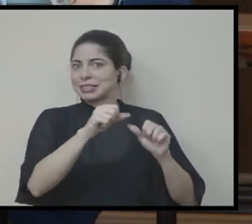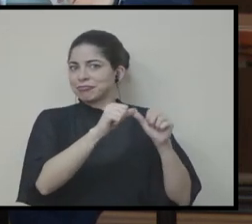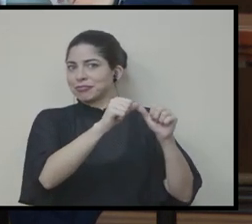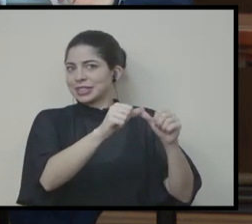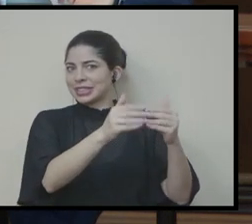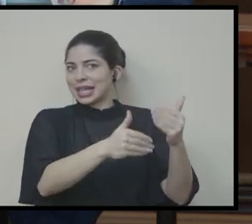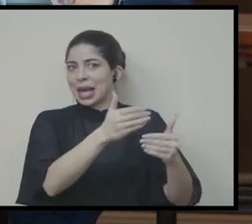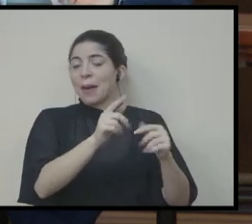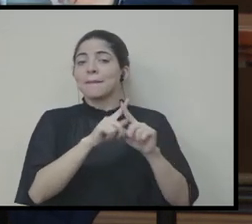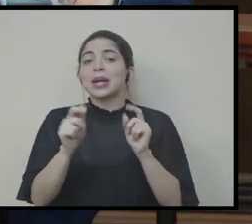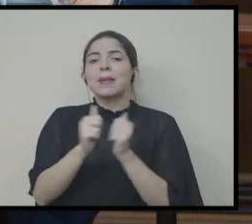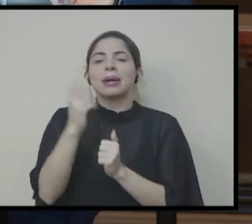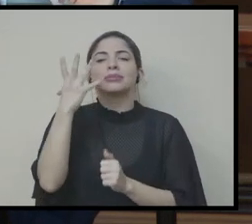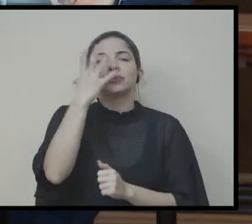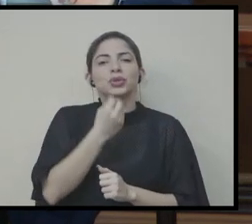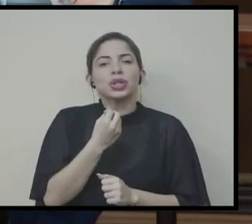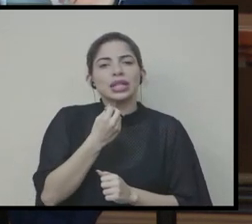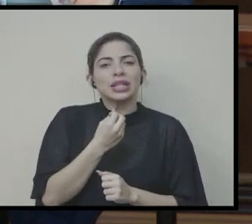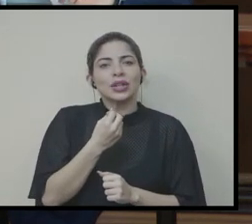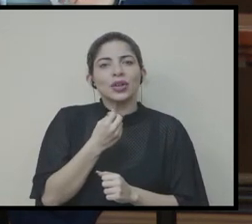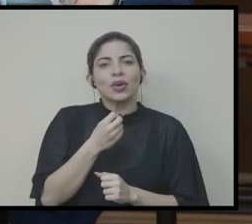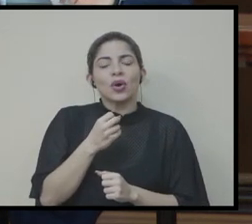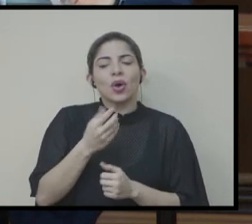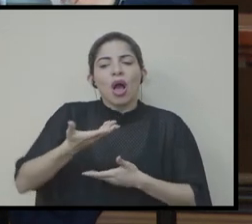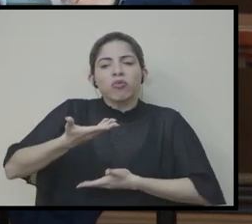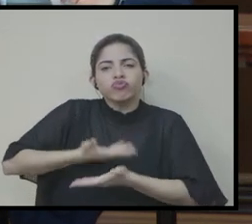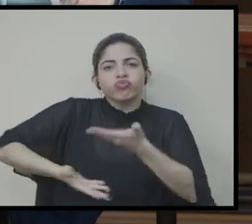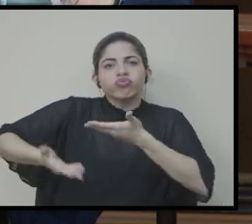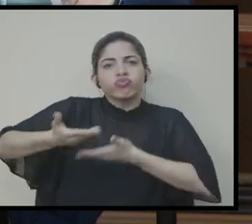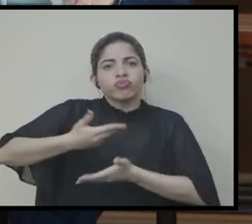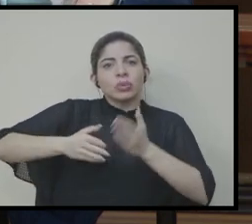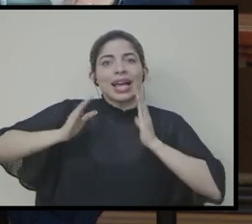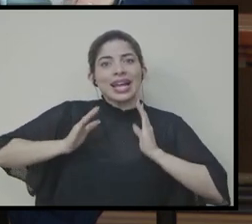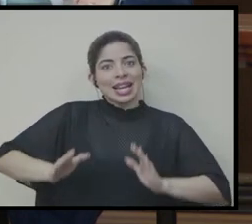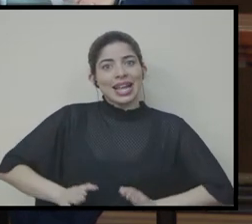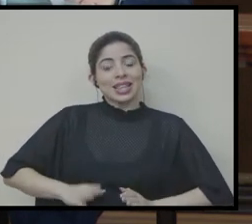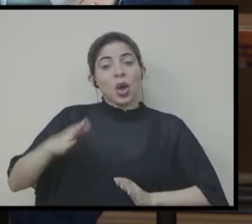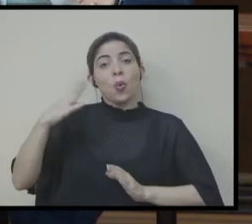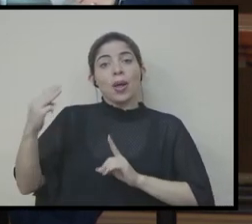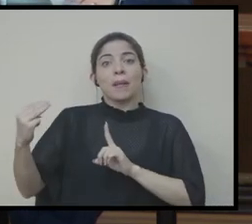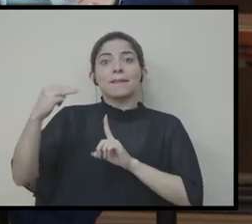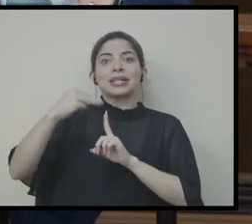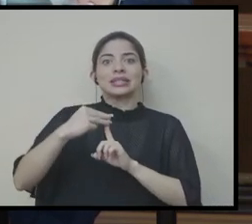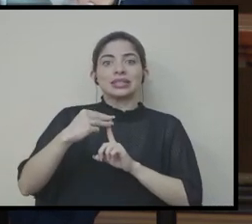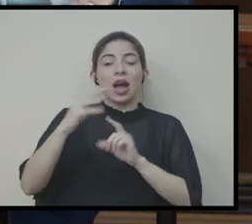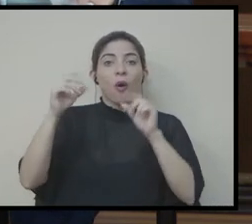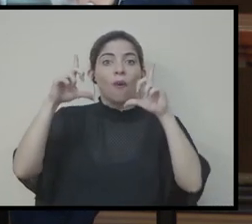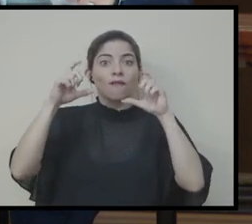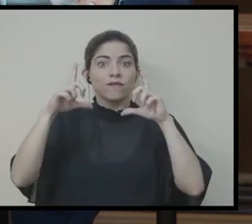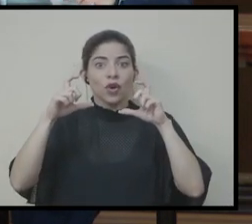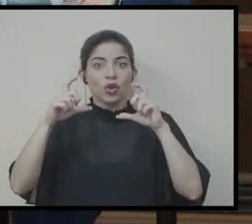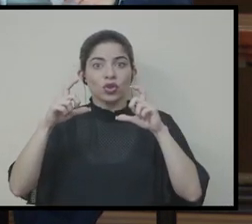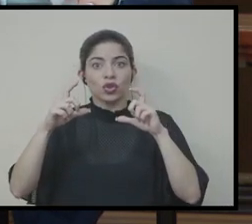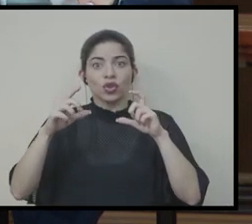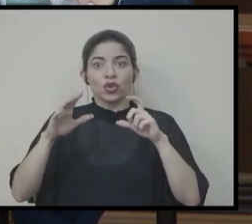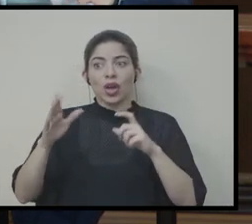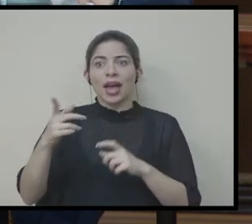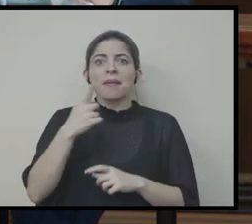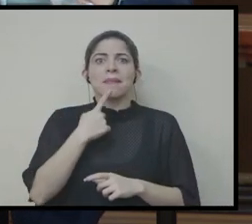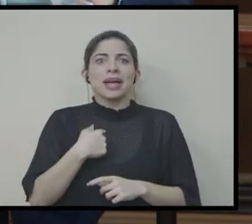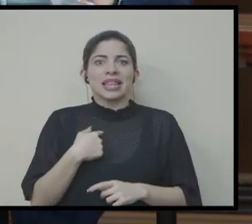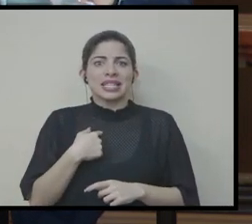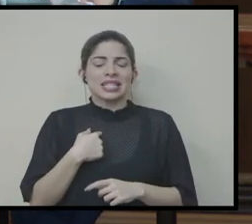sigue. Y lo más bonito es la realimentación de un cliente cuando me manda un mensaje o una foto en donde me